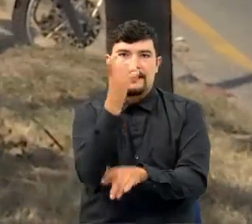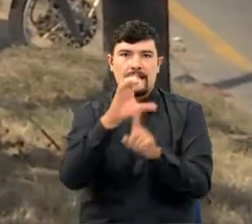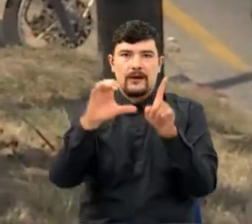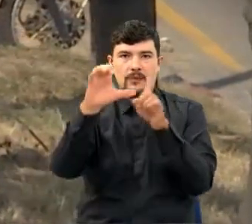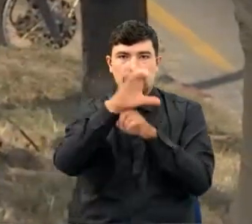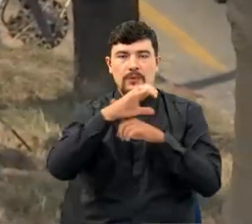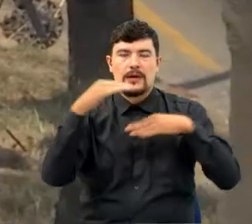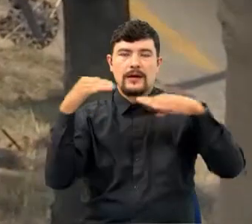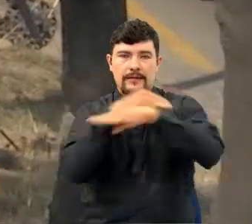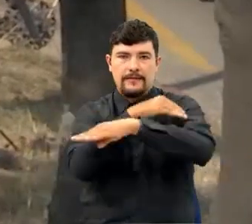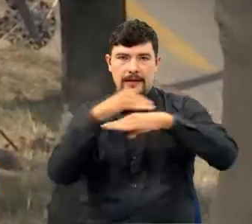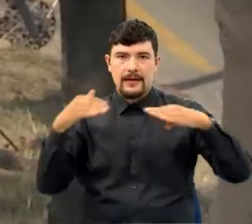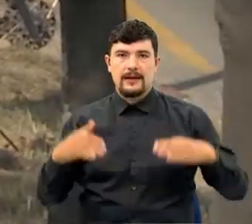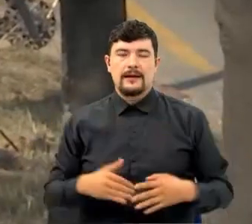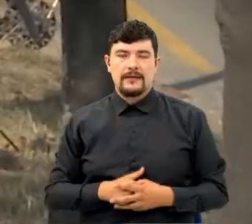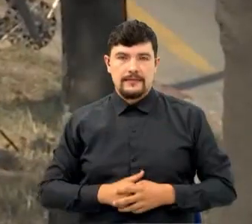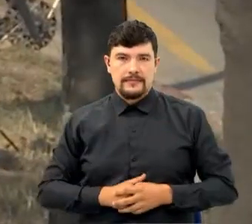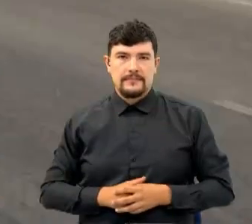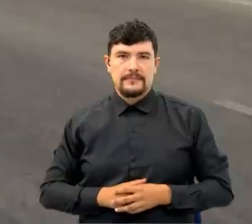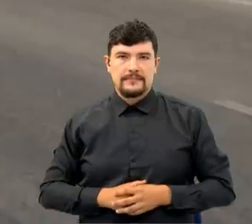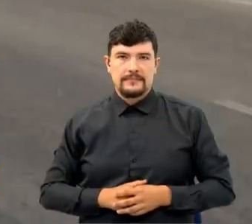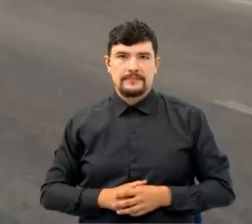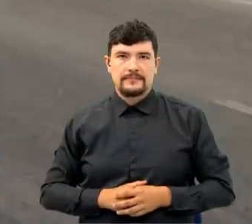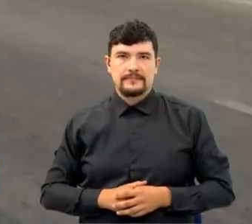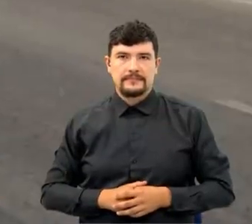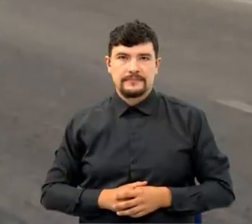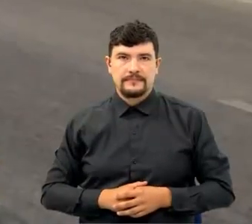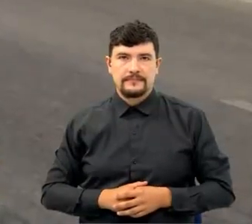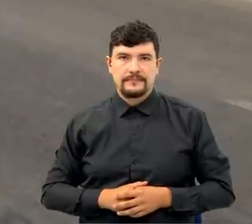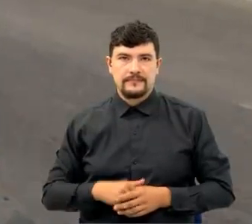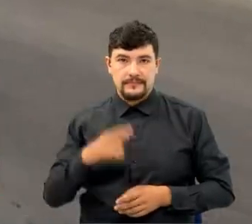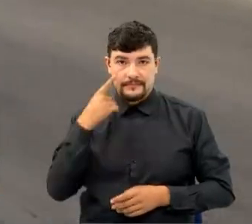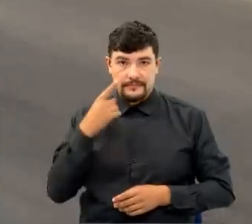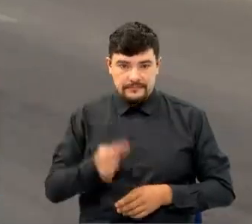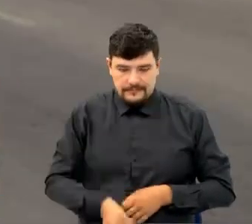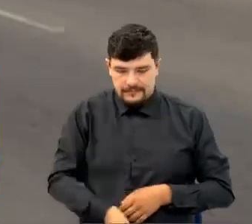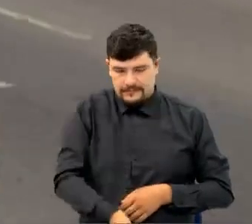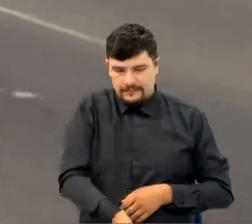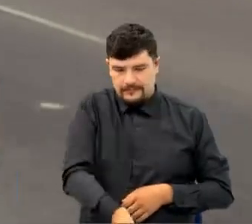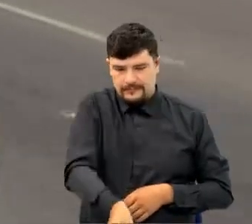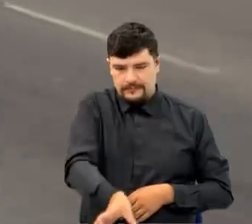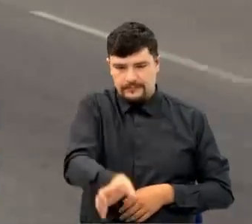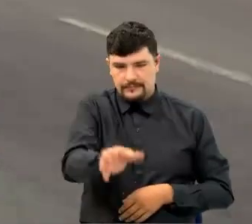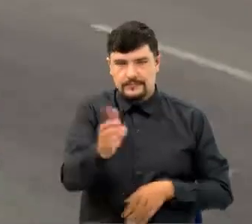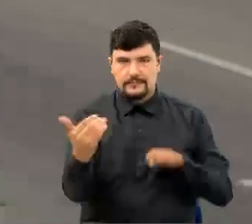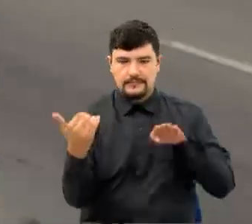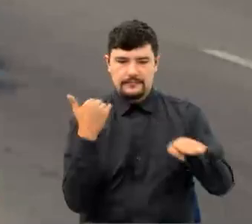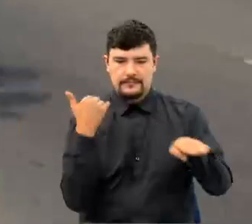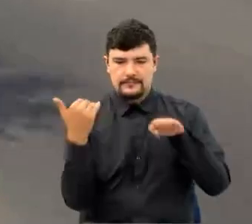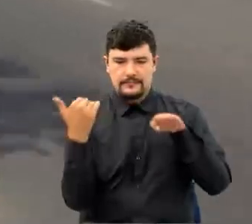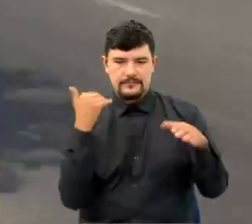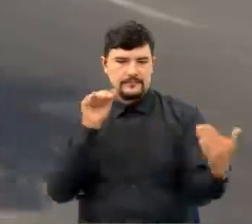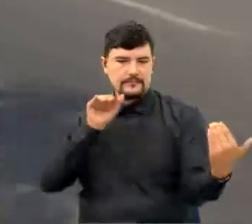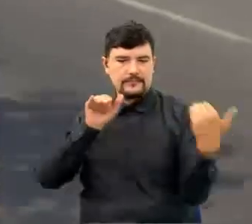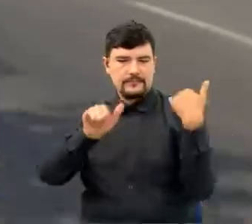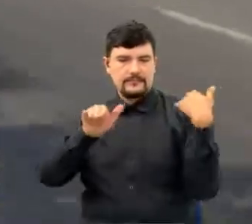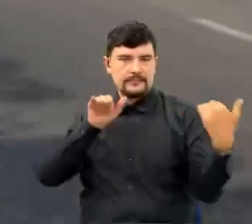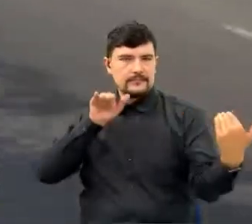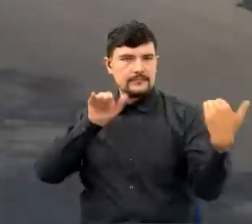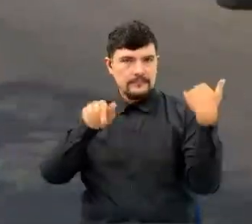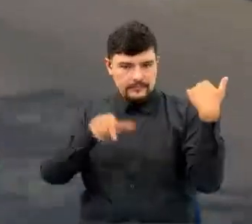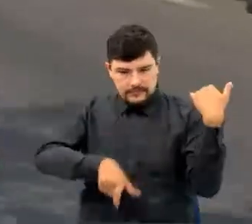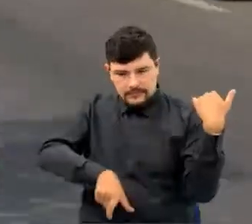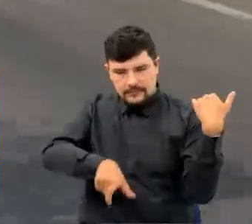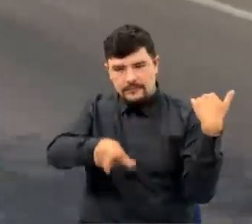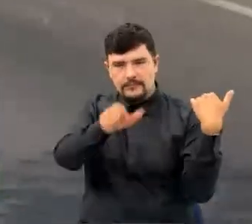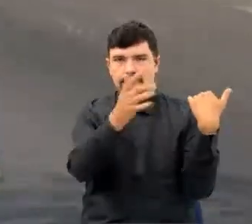conducir una motocicleta. Este es el separador vial que quizá es objeto de más imprudencias viales en el área metropolitana